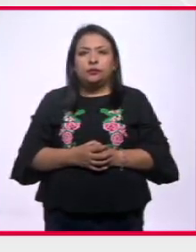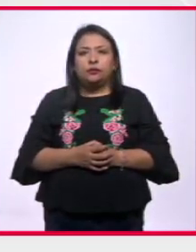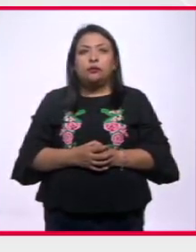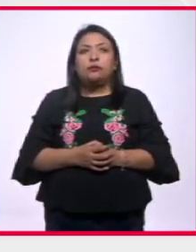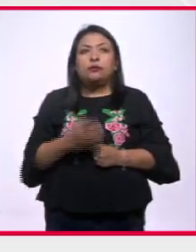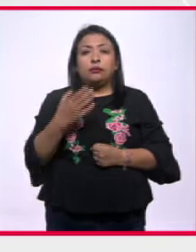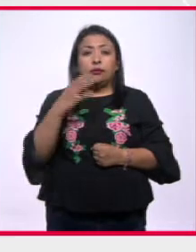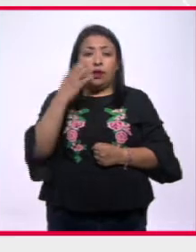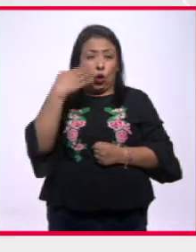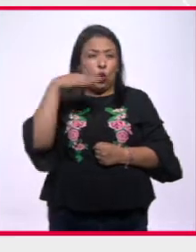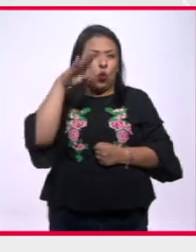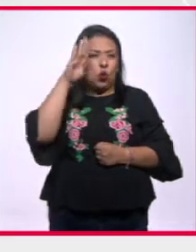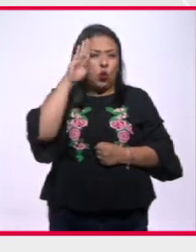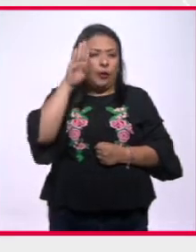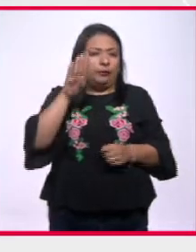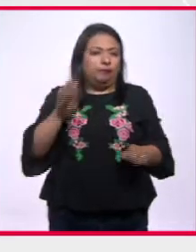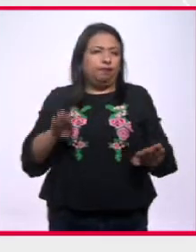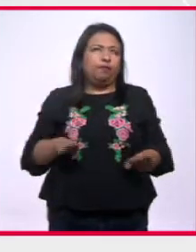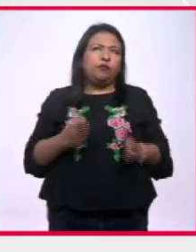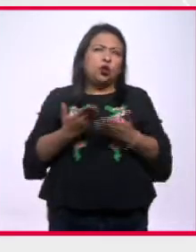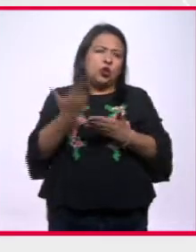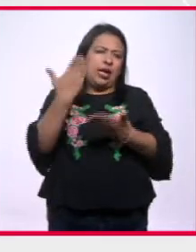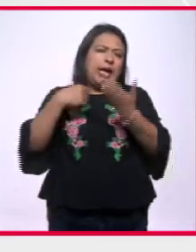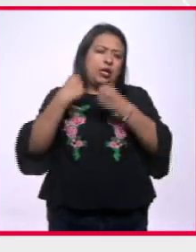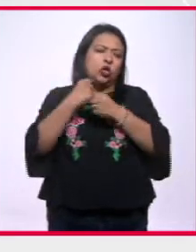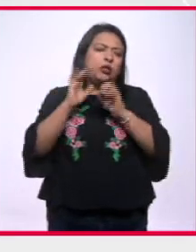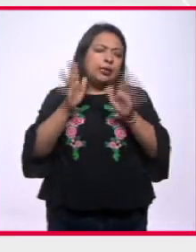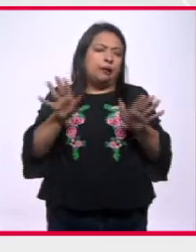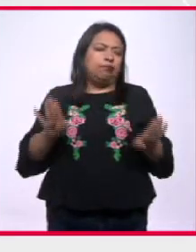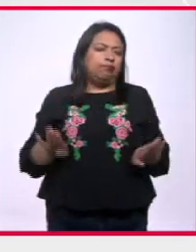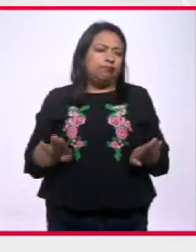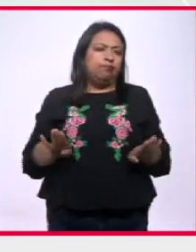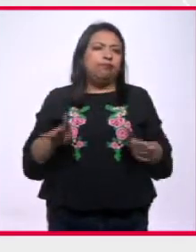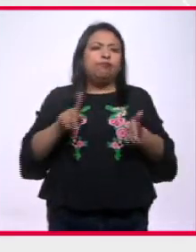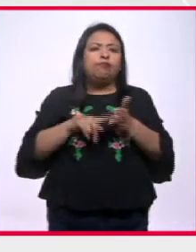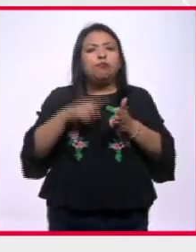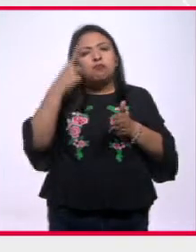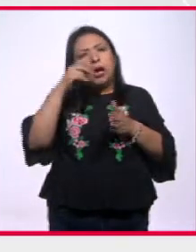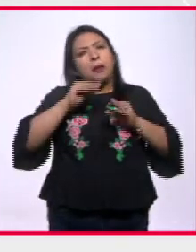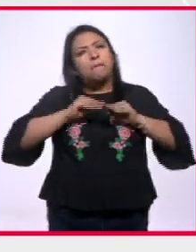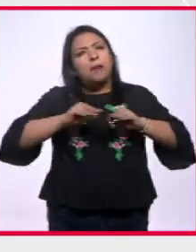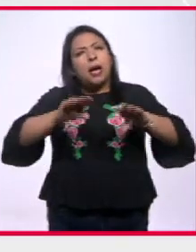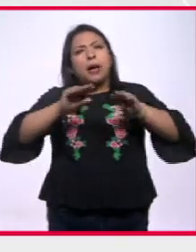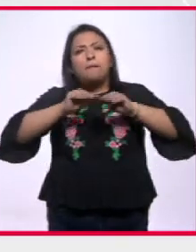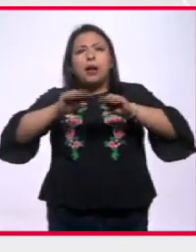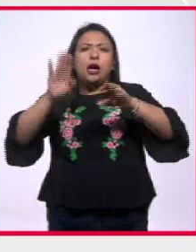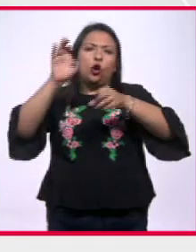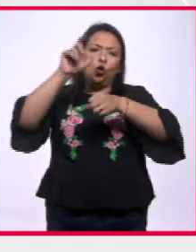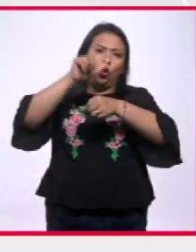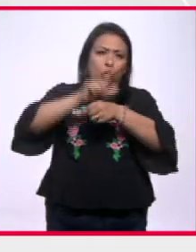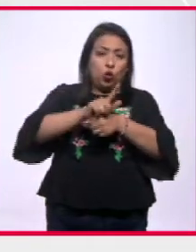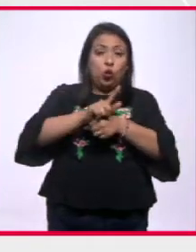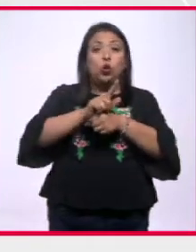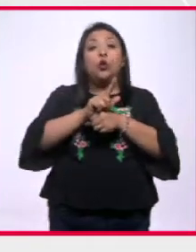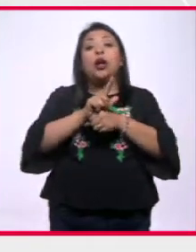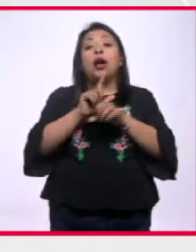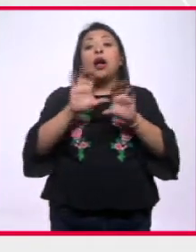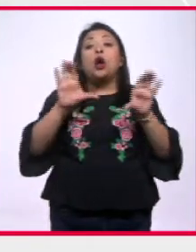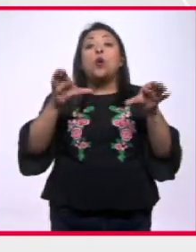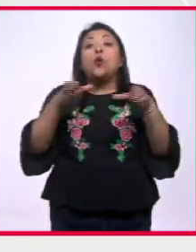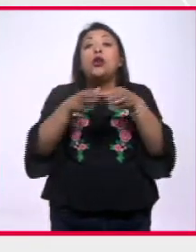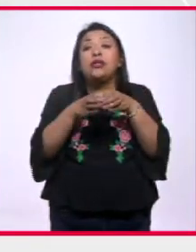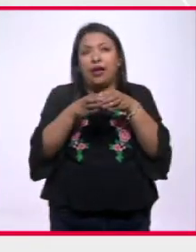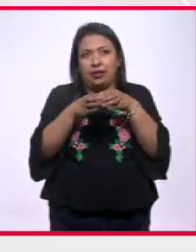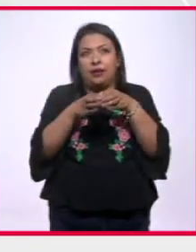jugar se ha caracterizado desde hace muchos años en la promoción de la cultura en comunidad